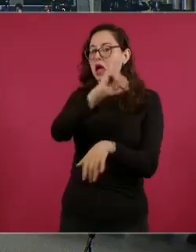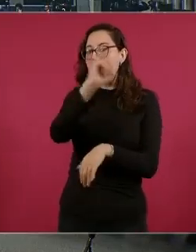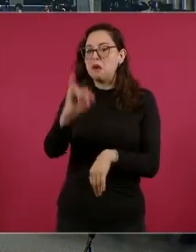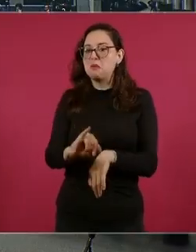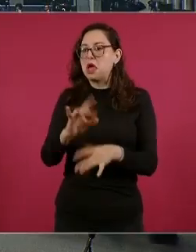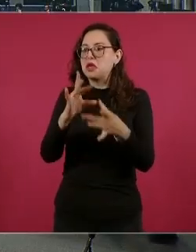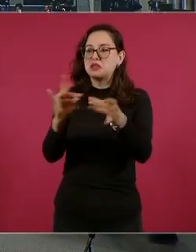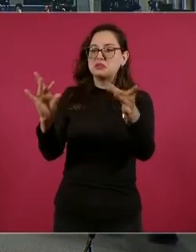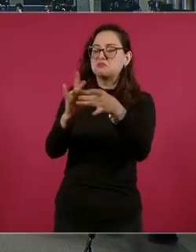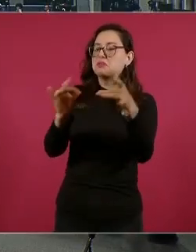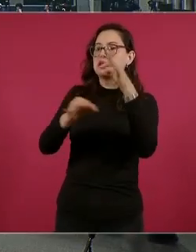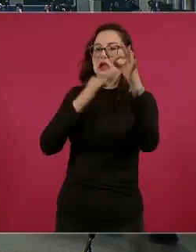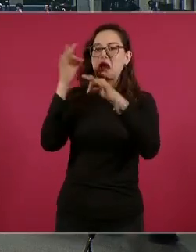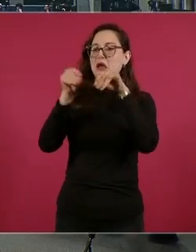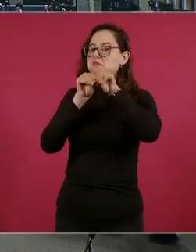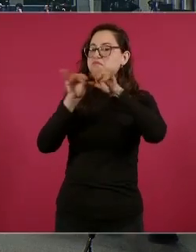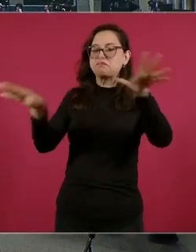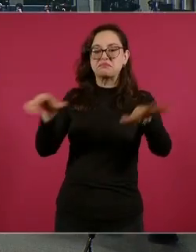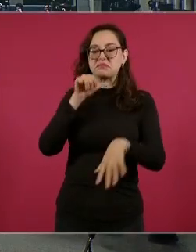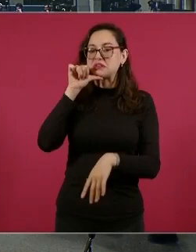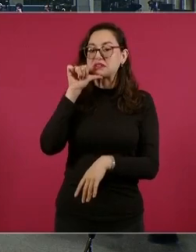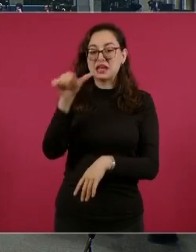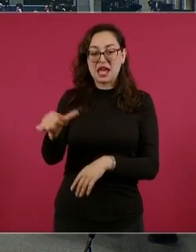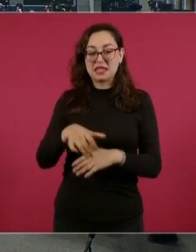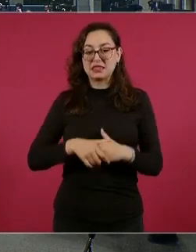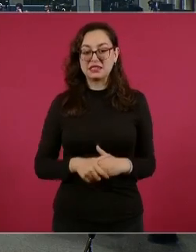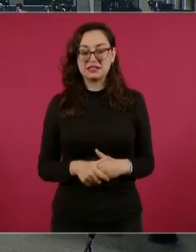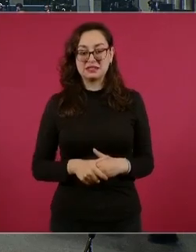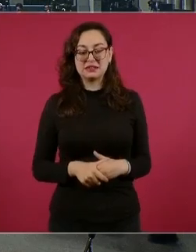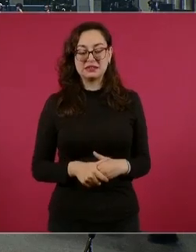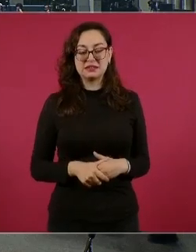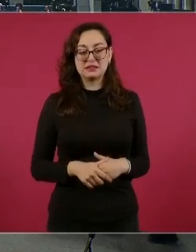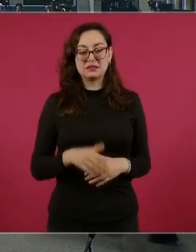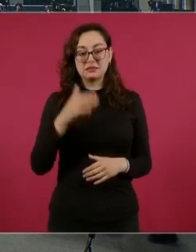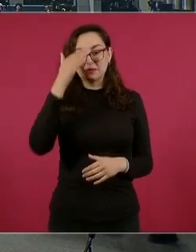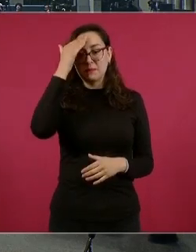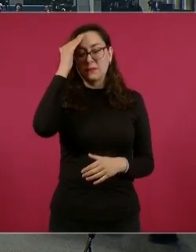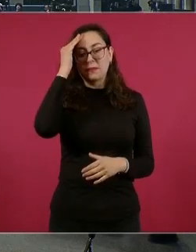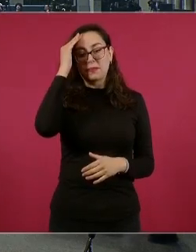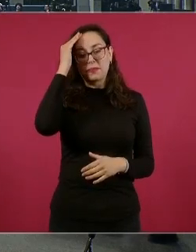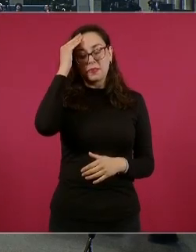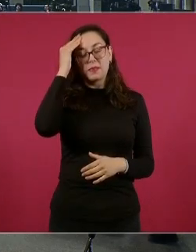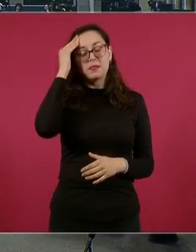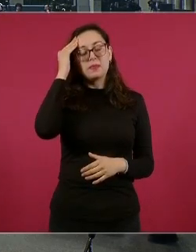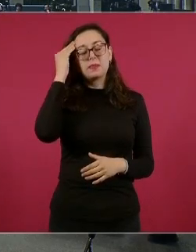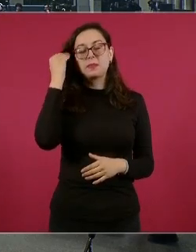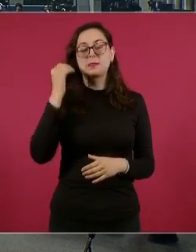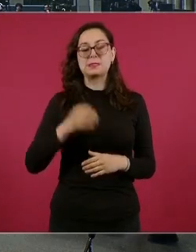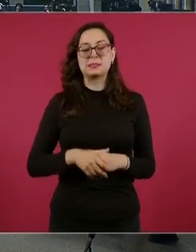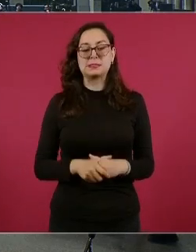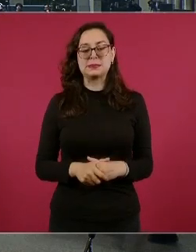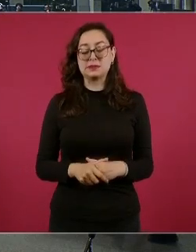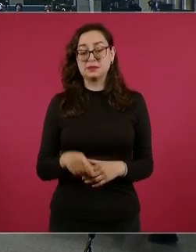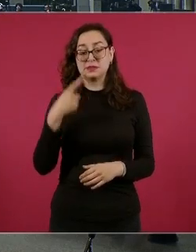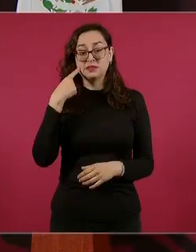en los medios convencionales. Miren cómo era el salario desde